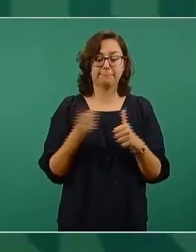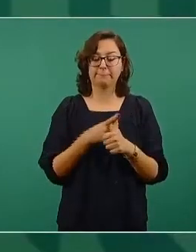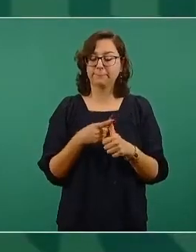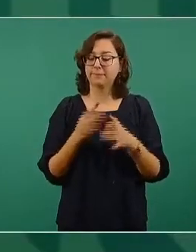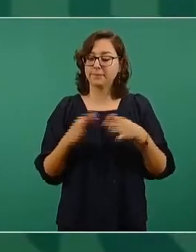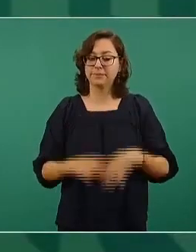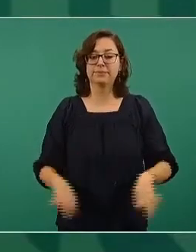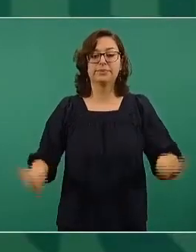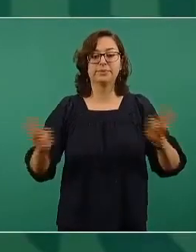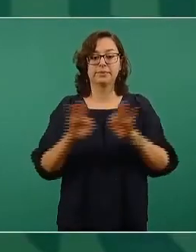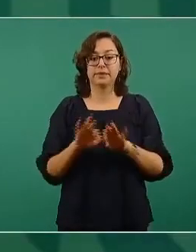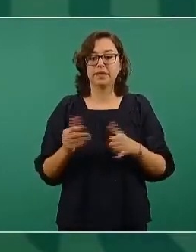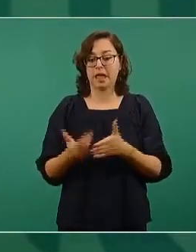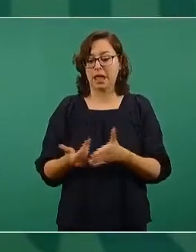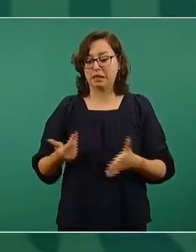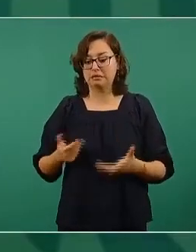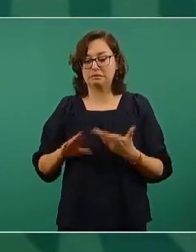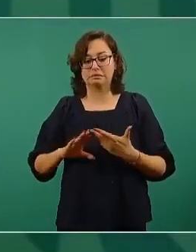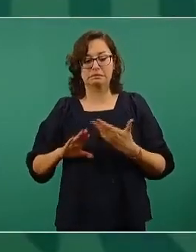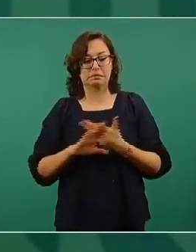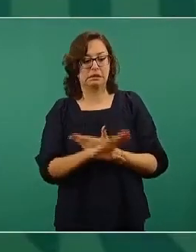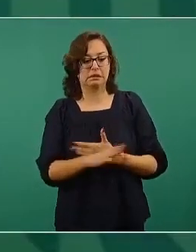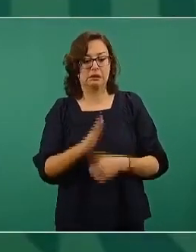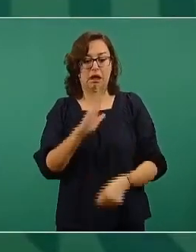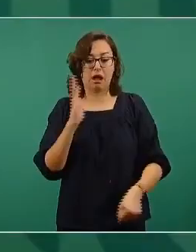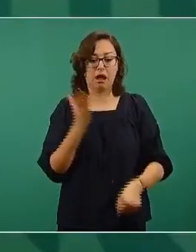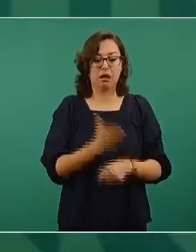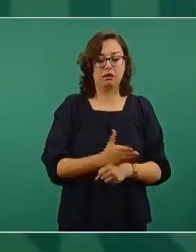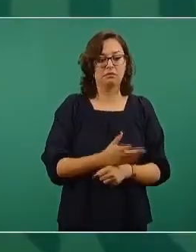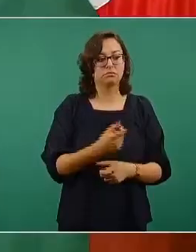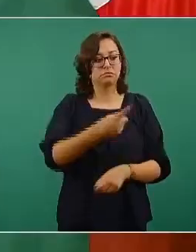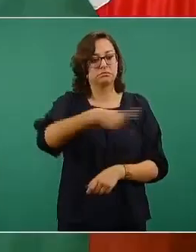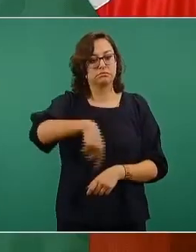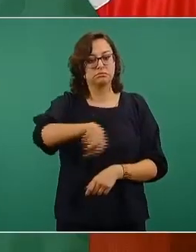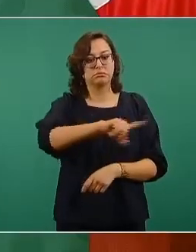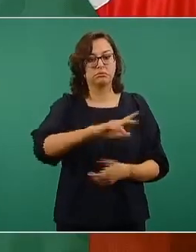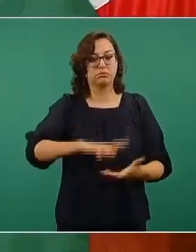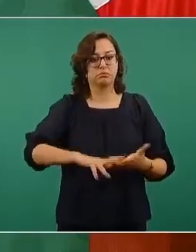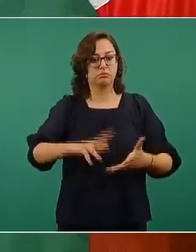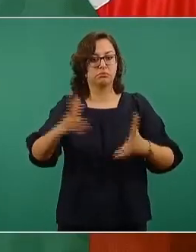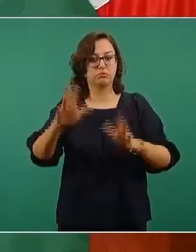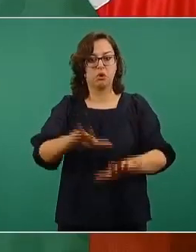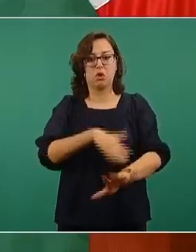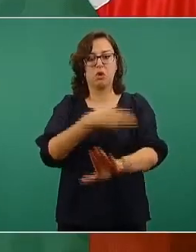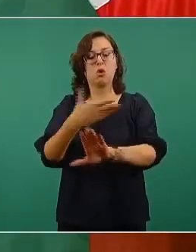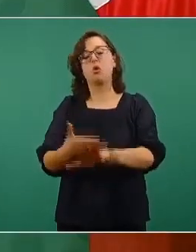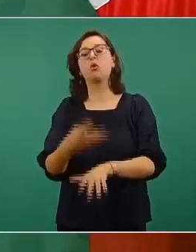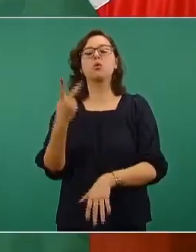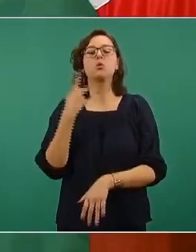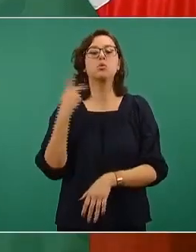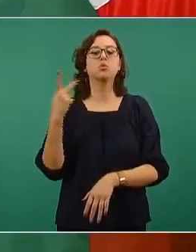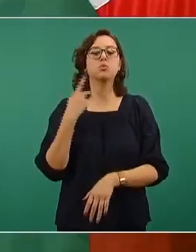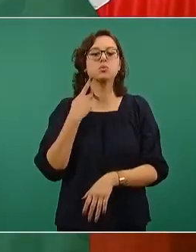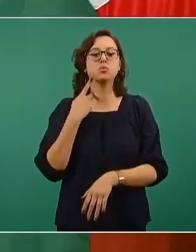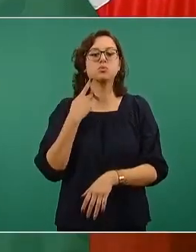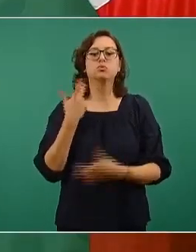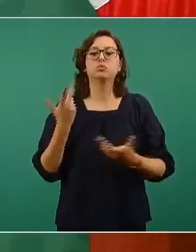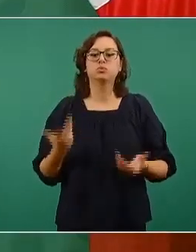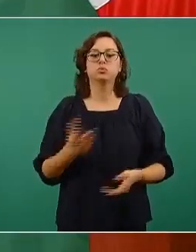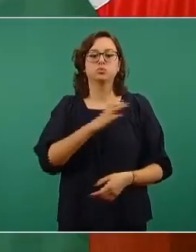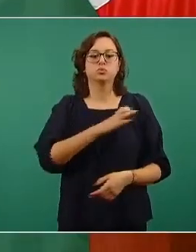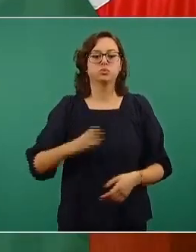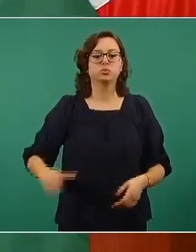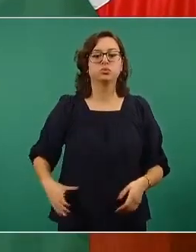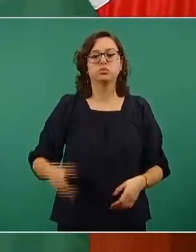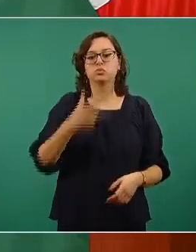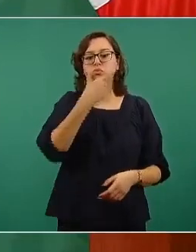prevenir, sancionar la violencia política y, por instrucción del señor presidente, proteger a